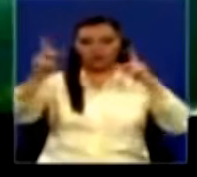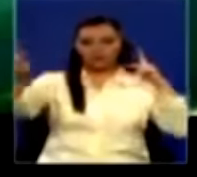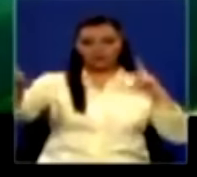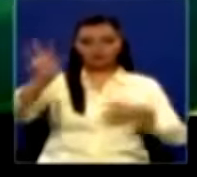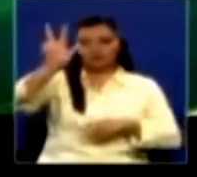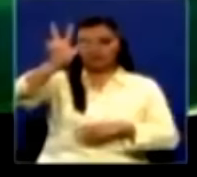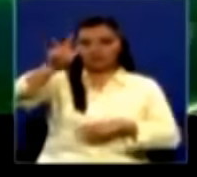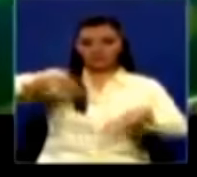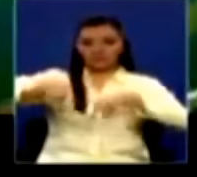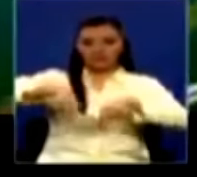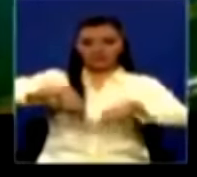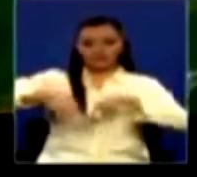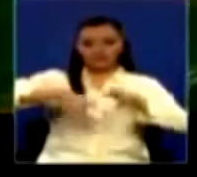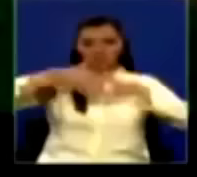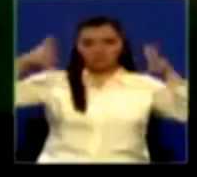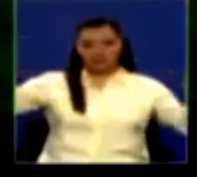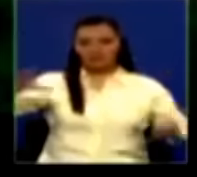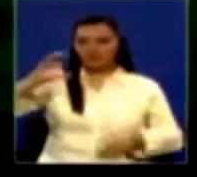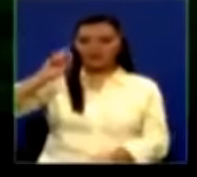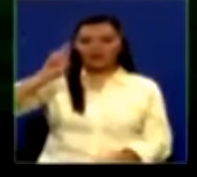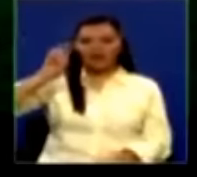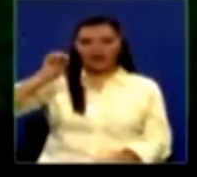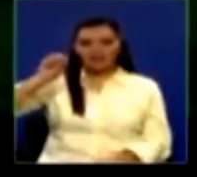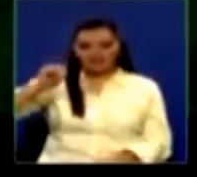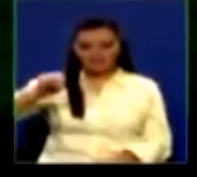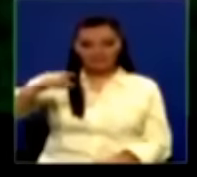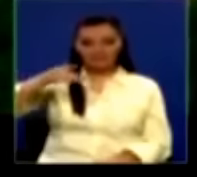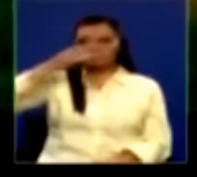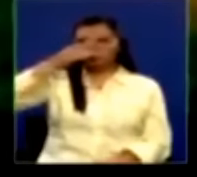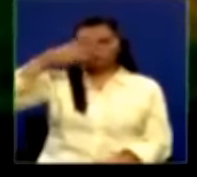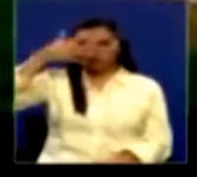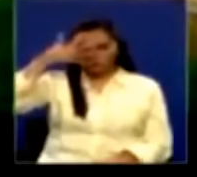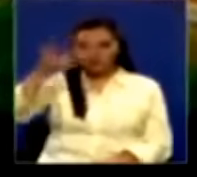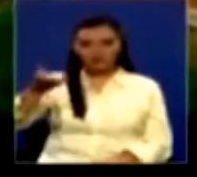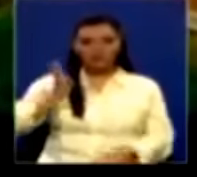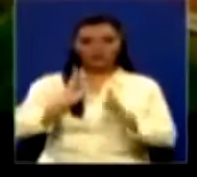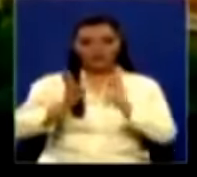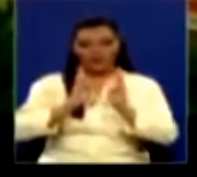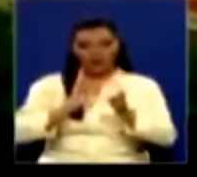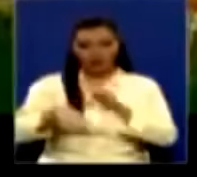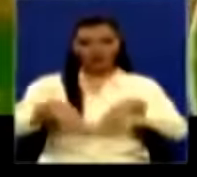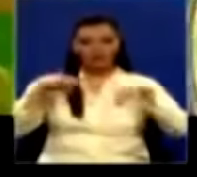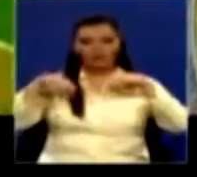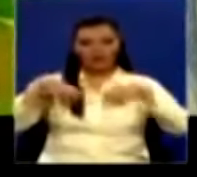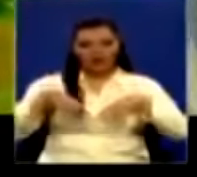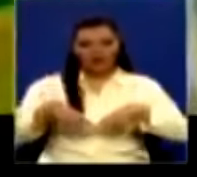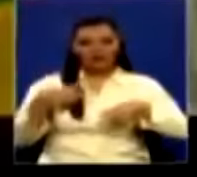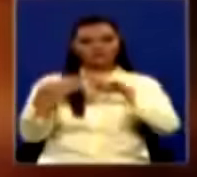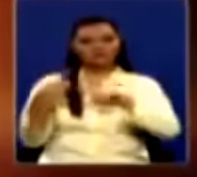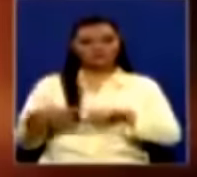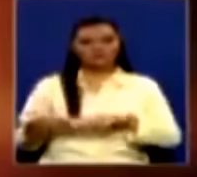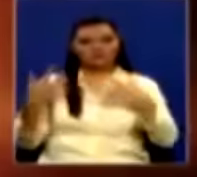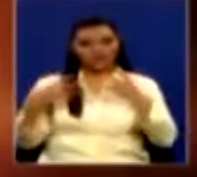de tránsito gigantescos para El Carmen, para Santo Domingo, para Babahoyo Milagro, etcétera, ¿no? Esto está prácticamente